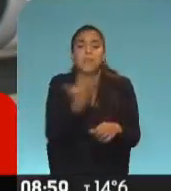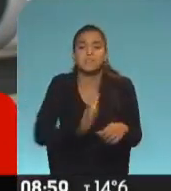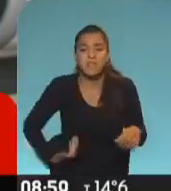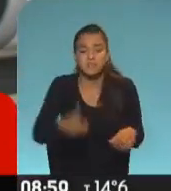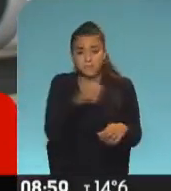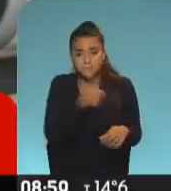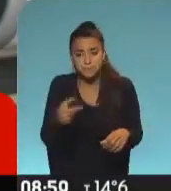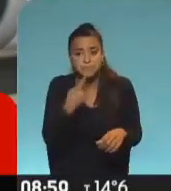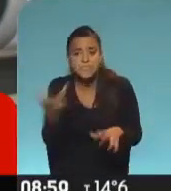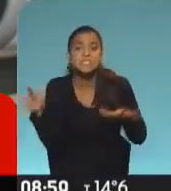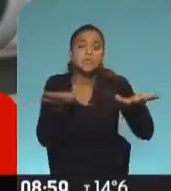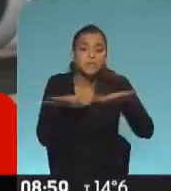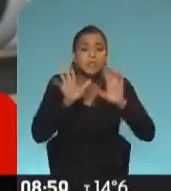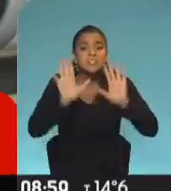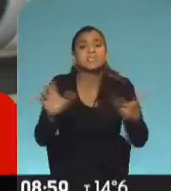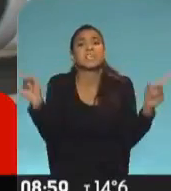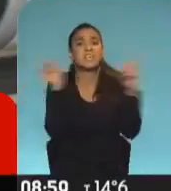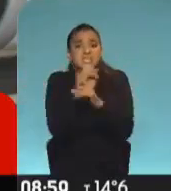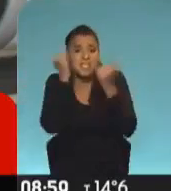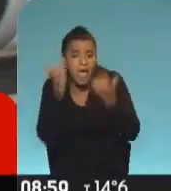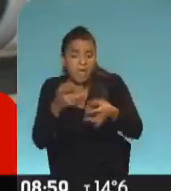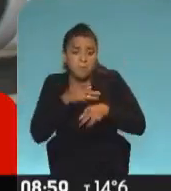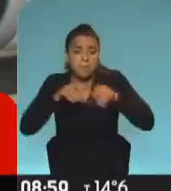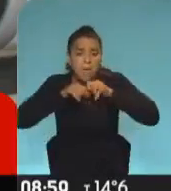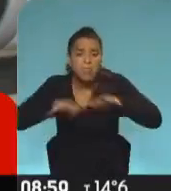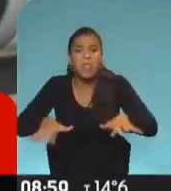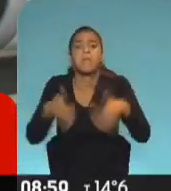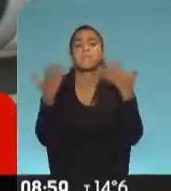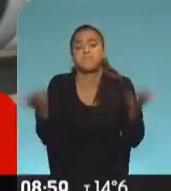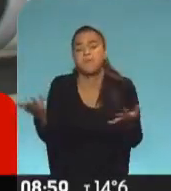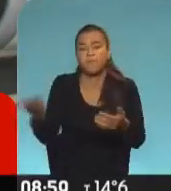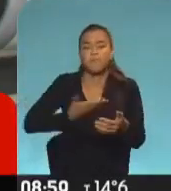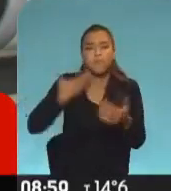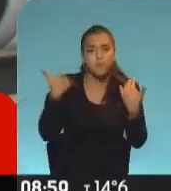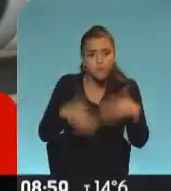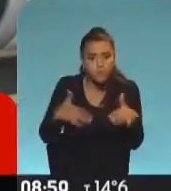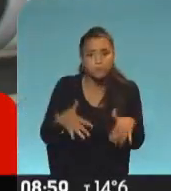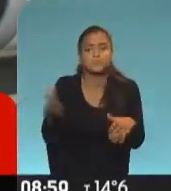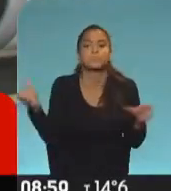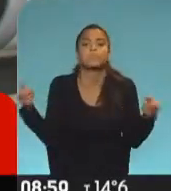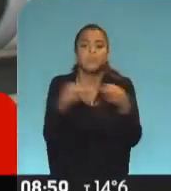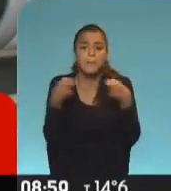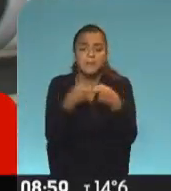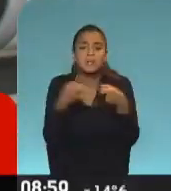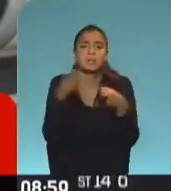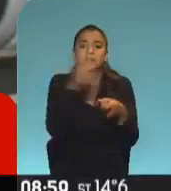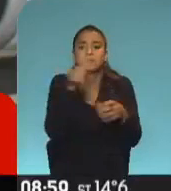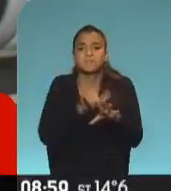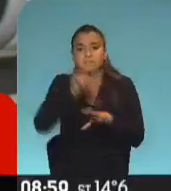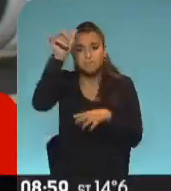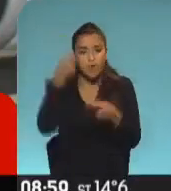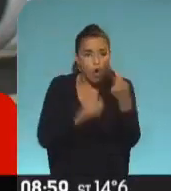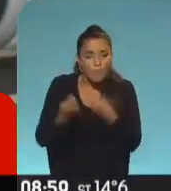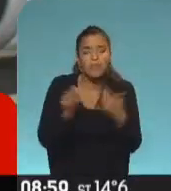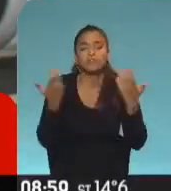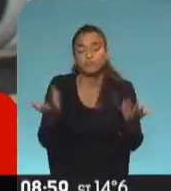atribuyó esta situación a la crisis a la pandemia que ha impactado de lleno en las empresas aerocomerciales del mundo